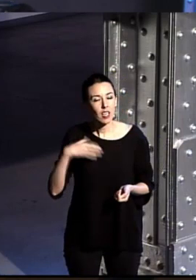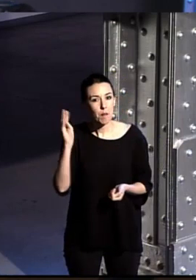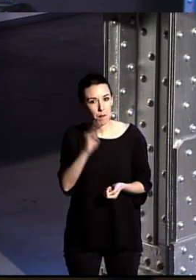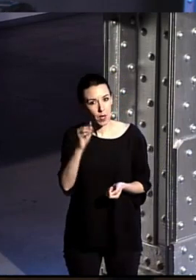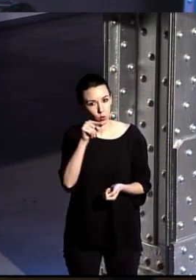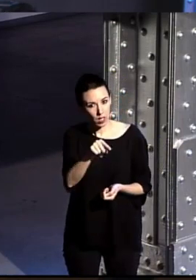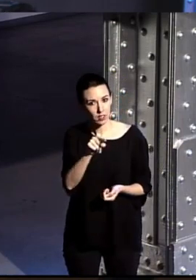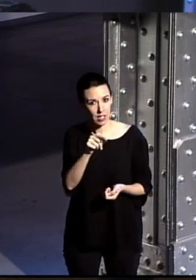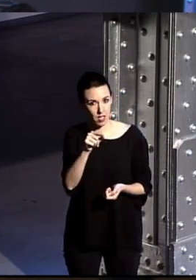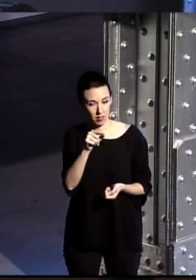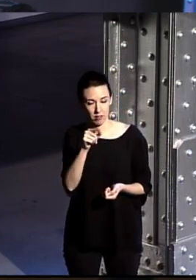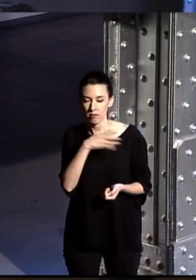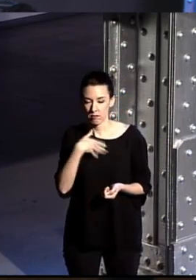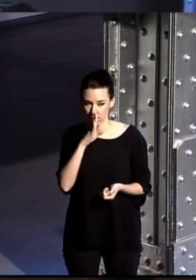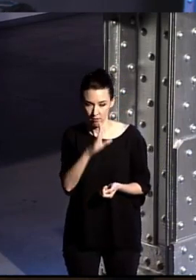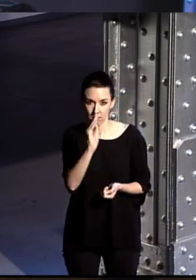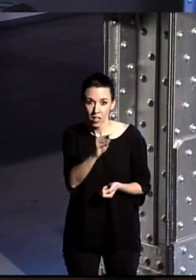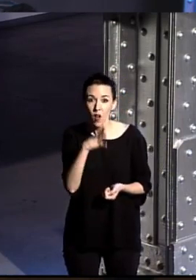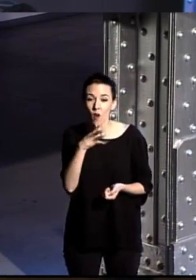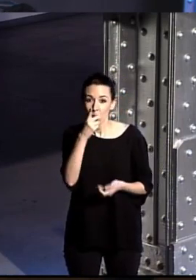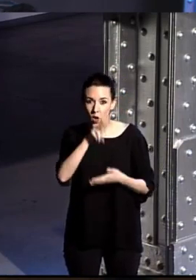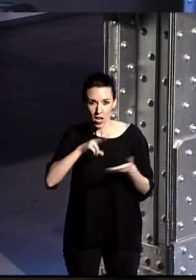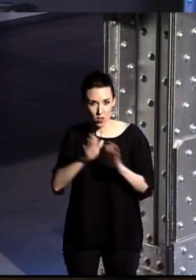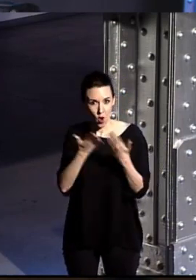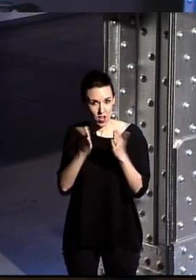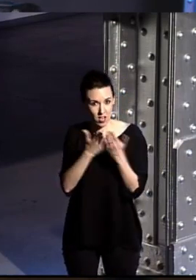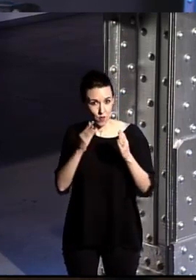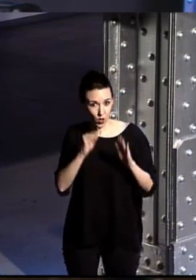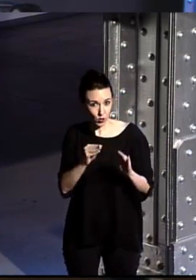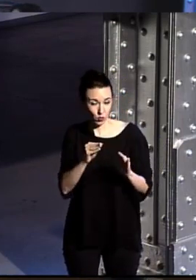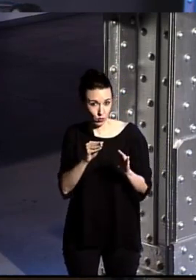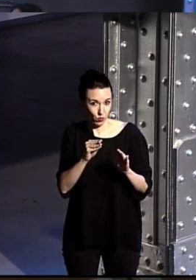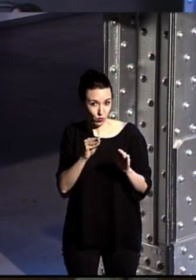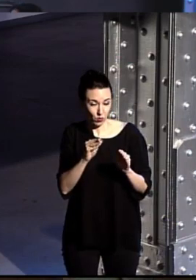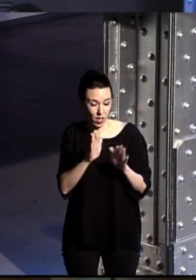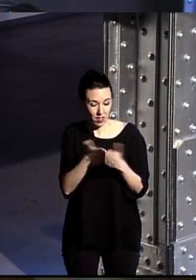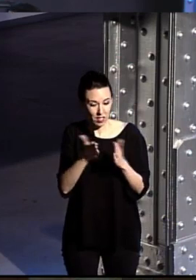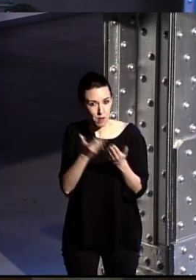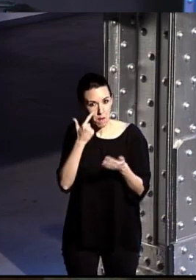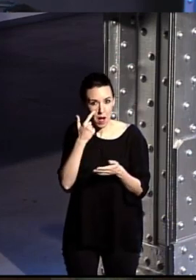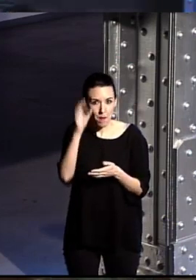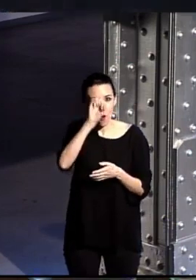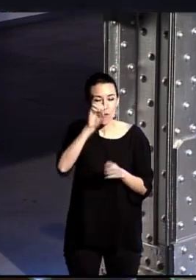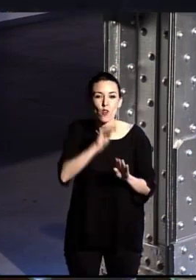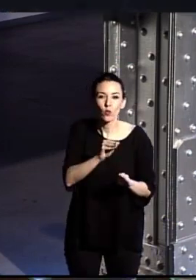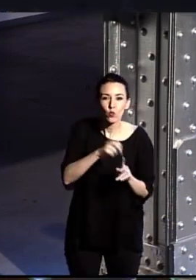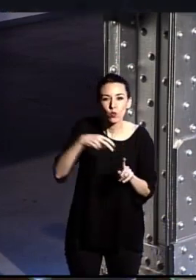preguntarte a ti, precisamente, Almudena, una cosa, porque he leído tu novela del lector de Julio Verne, pues para ver cómo lo veías